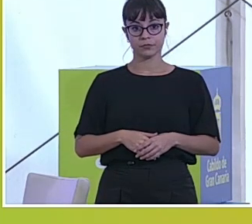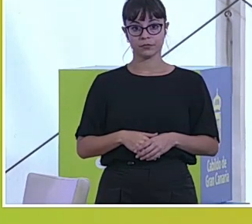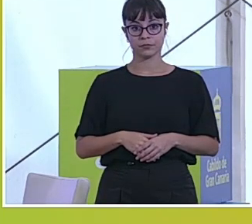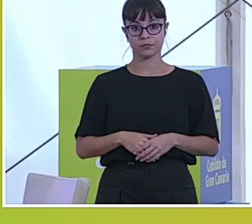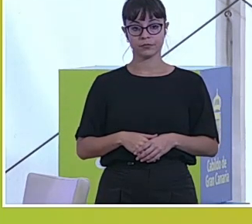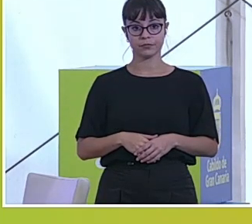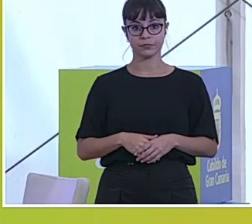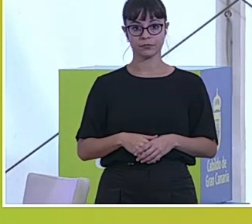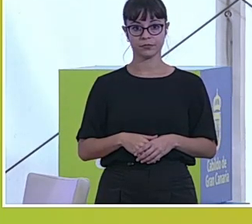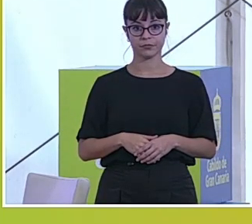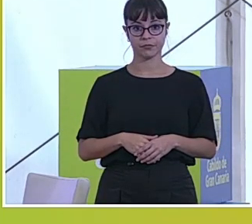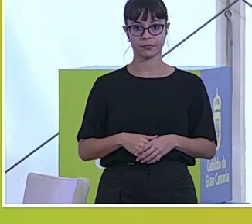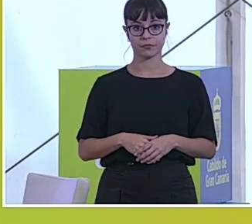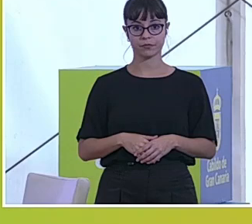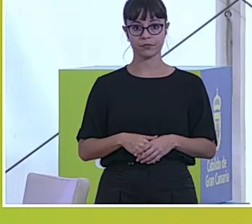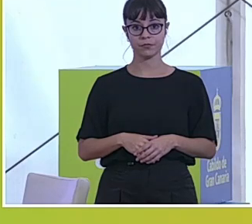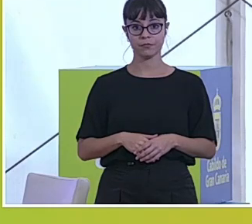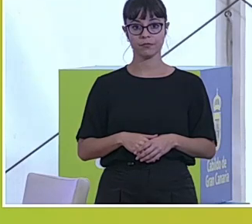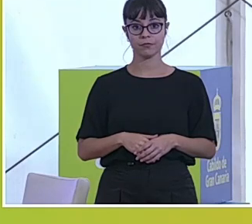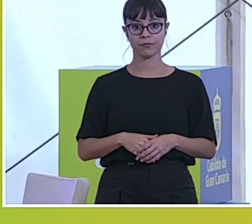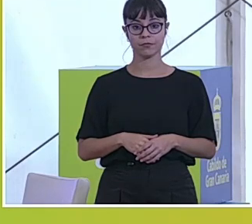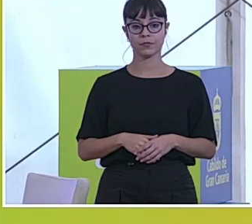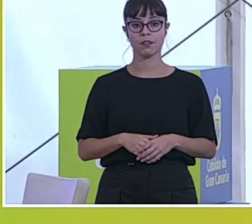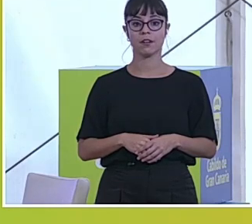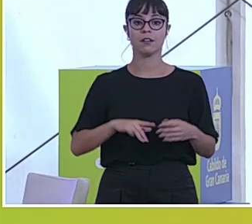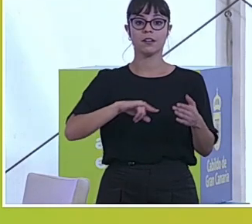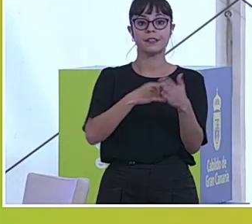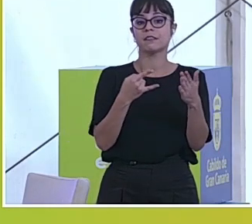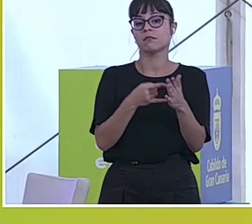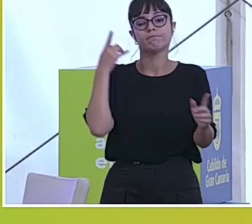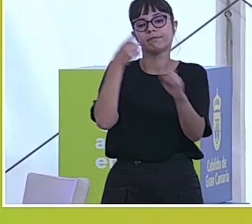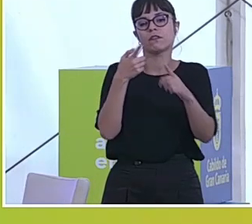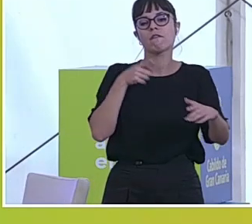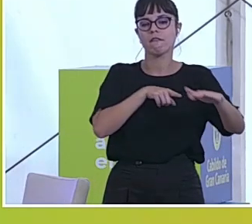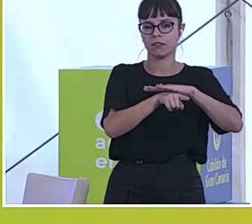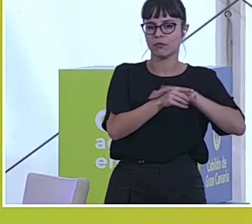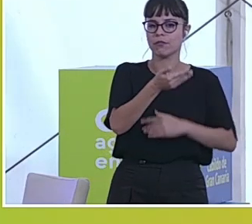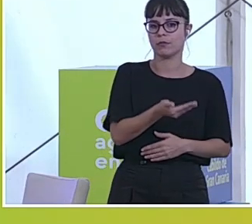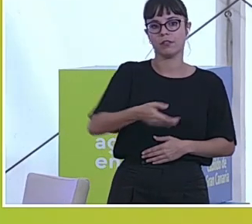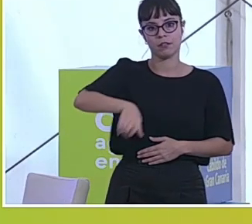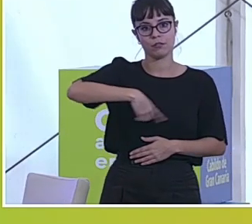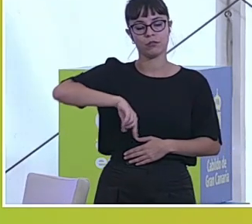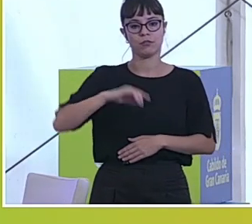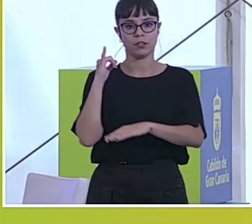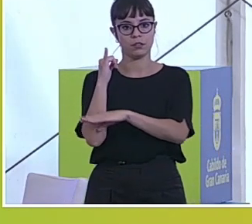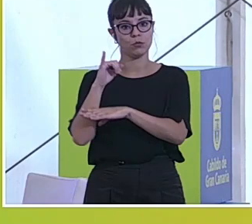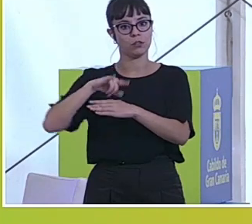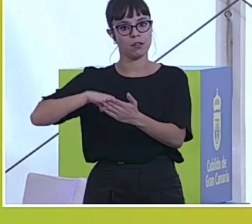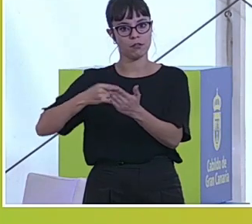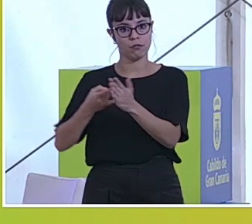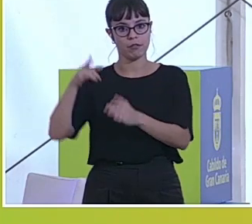sistemas que nos permitan gestionar. Nosotros, a nivel de ITC, solemos trabajar en estas 5 líneas fundamentales,